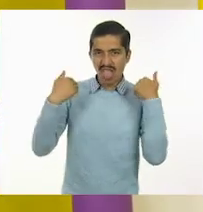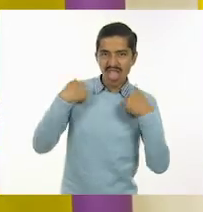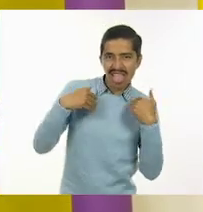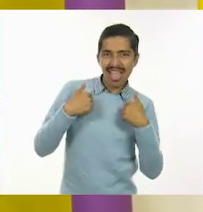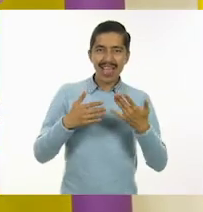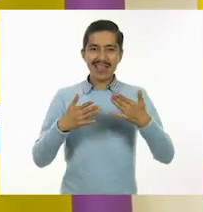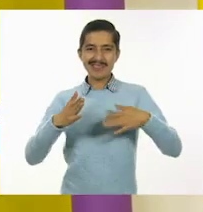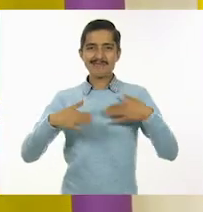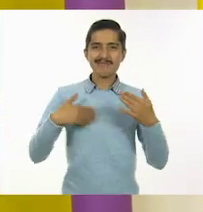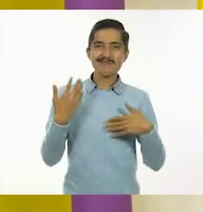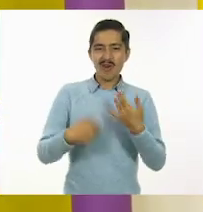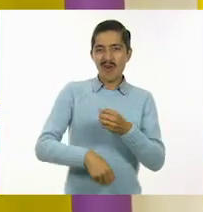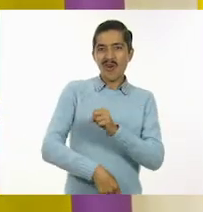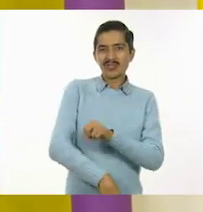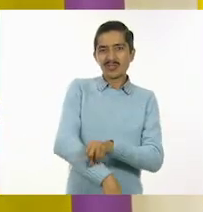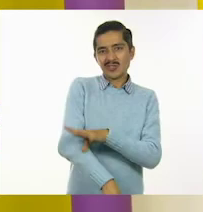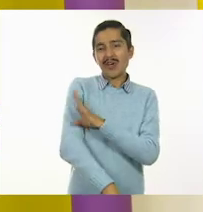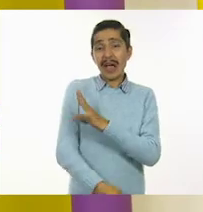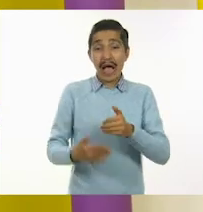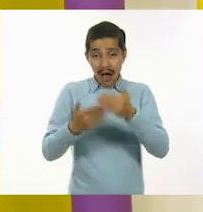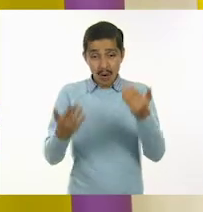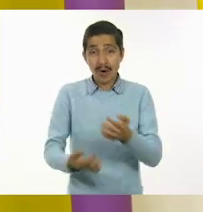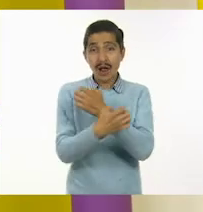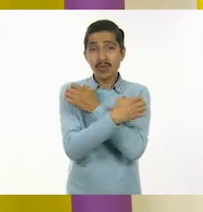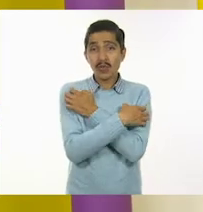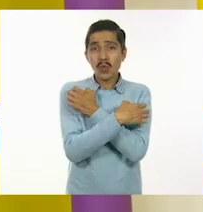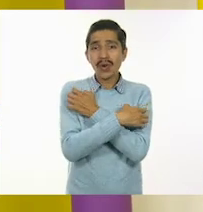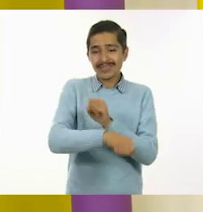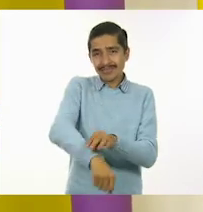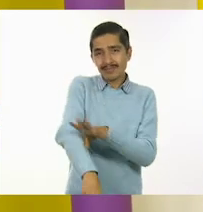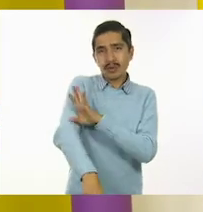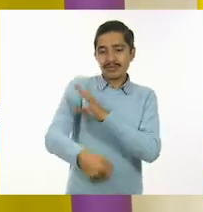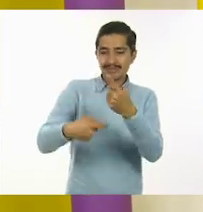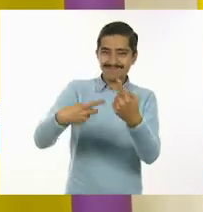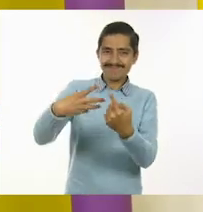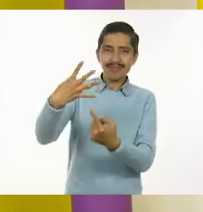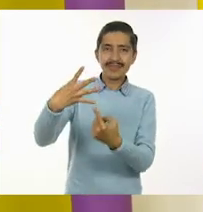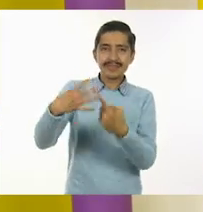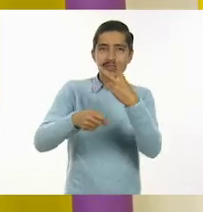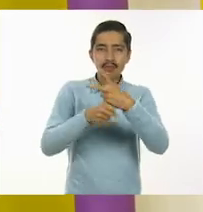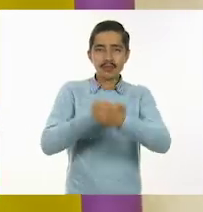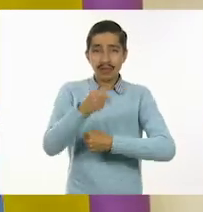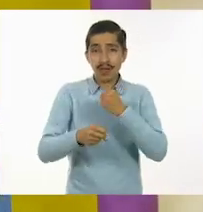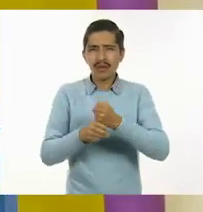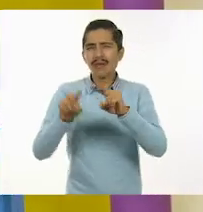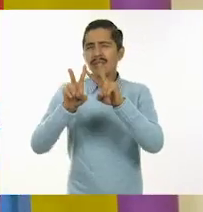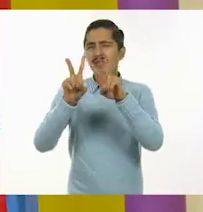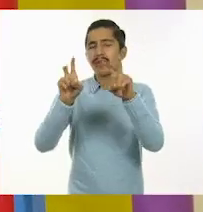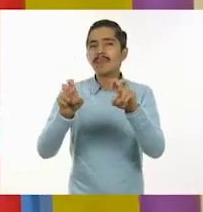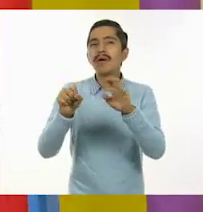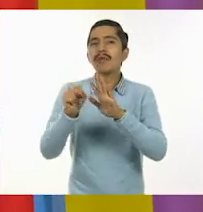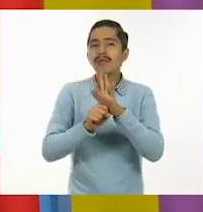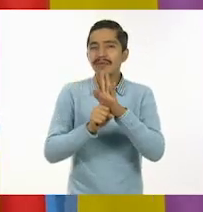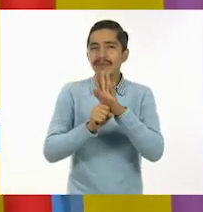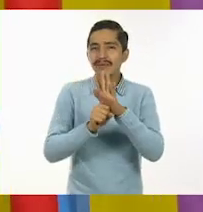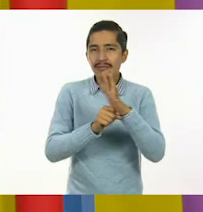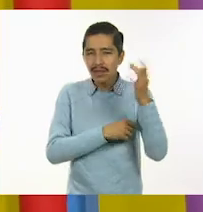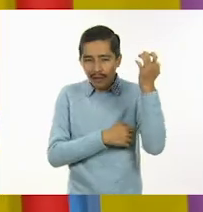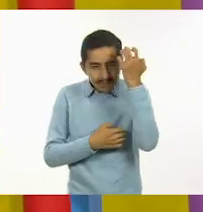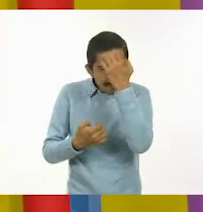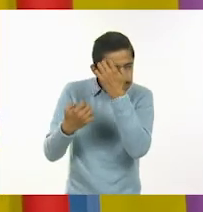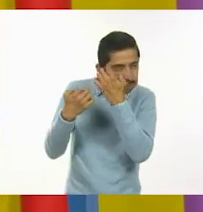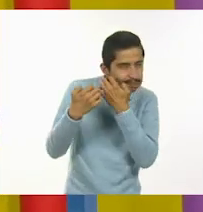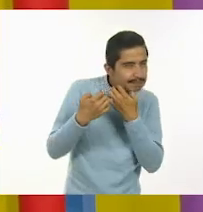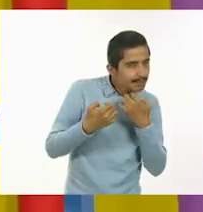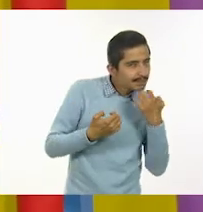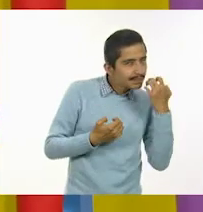emocionales. Porque hoy toca educación socioemocional para segundo grado, con el tema examen emocional. Pero